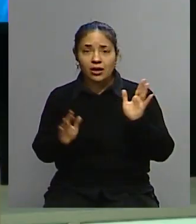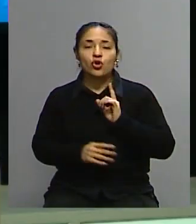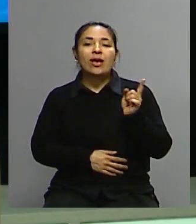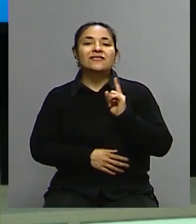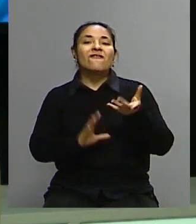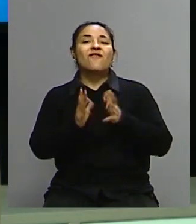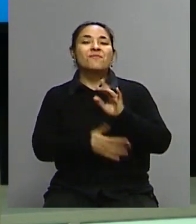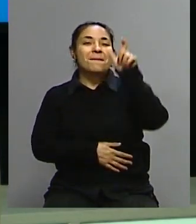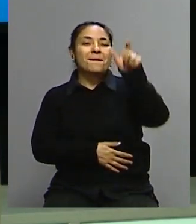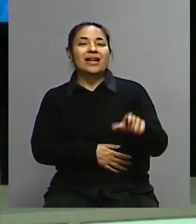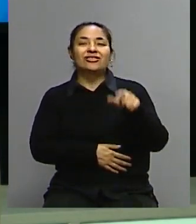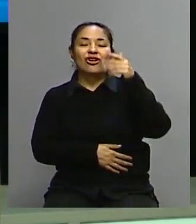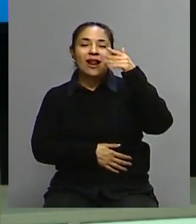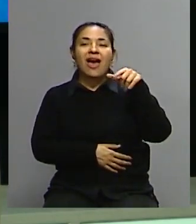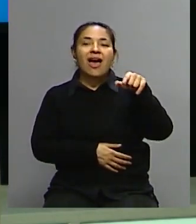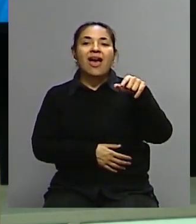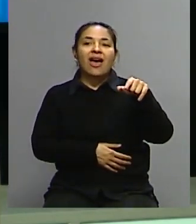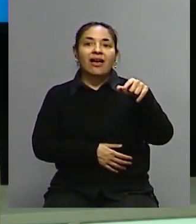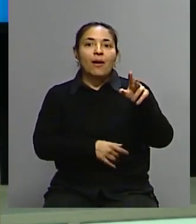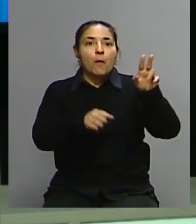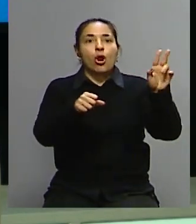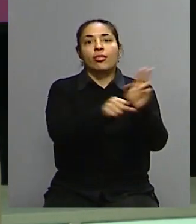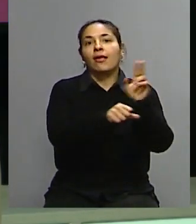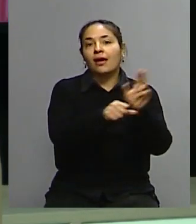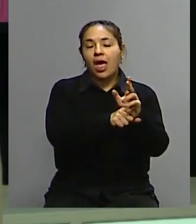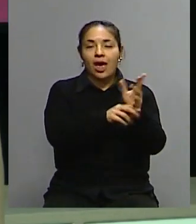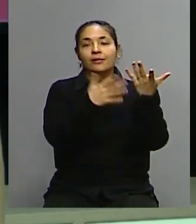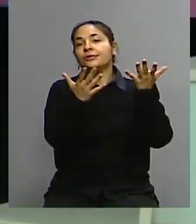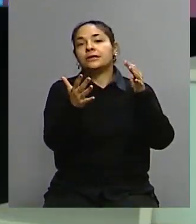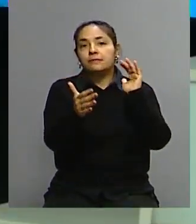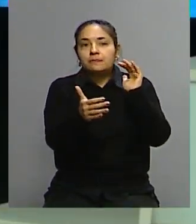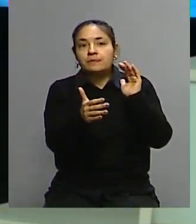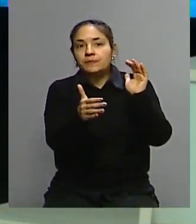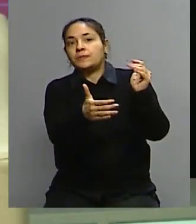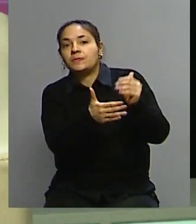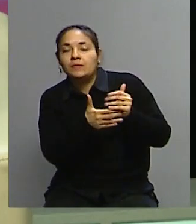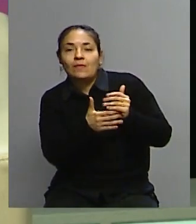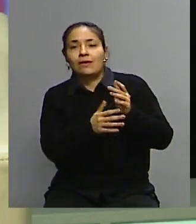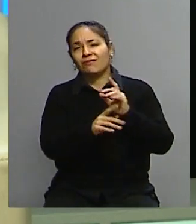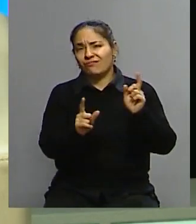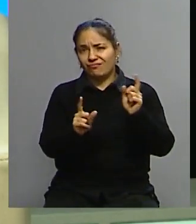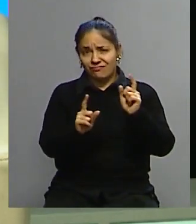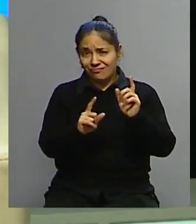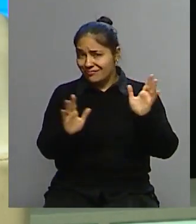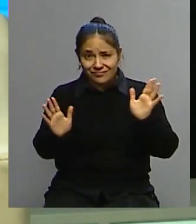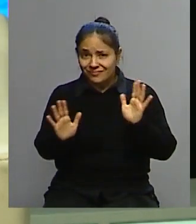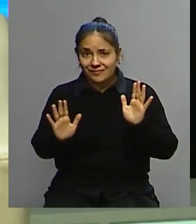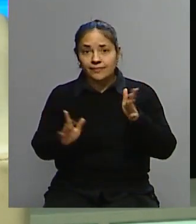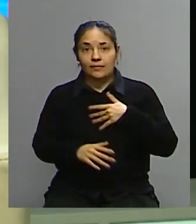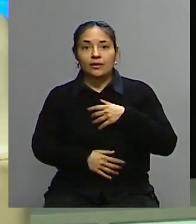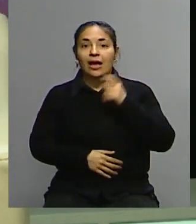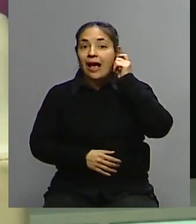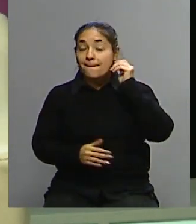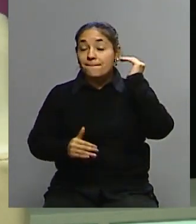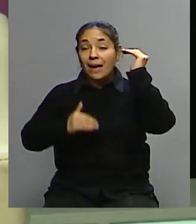como, como sujetos que hay que proteger o que hay que cuidar o que hay que atender, ¿no? Pensemos que las vejeces vamos a